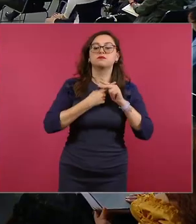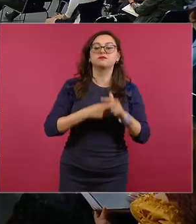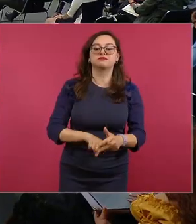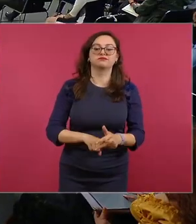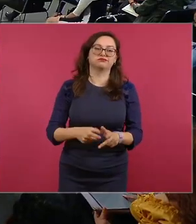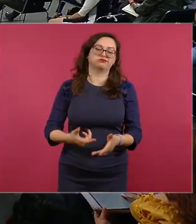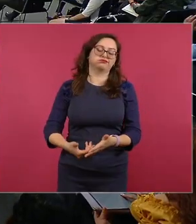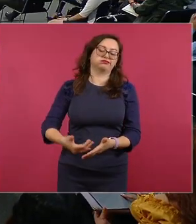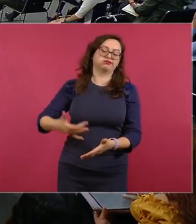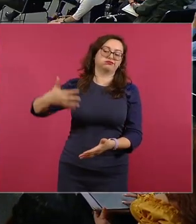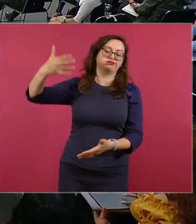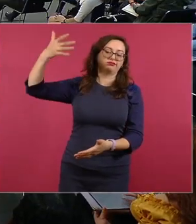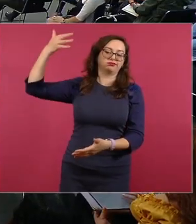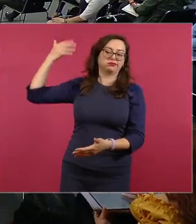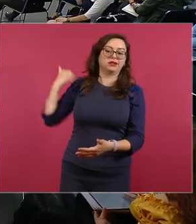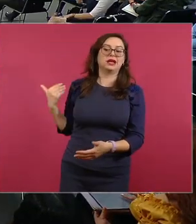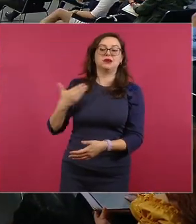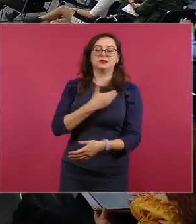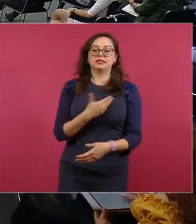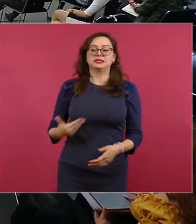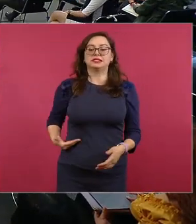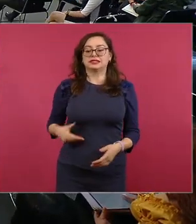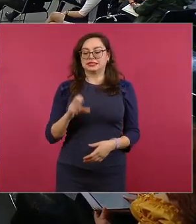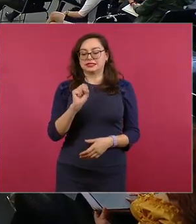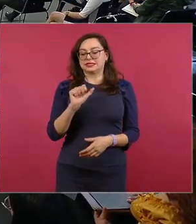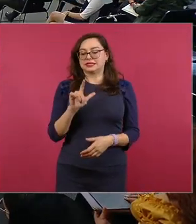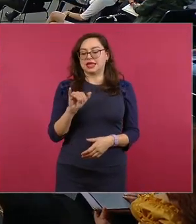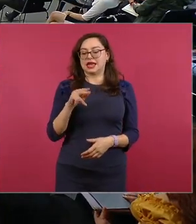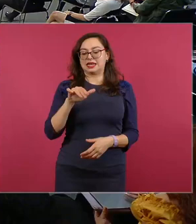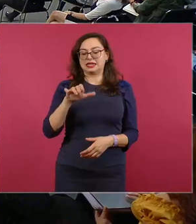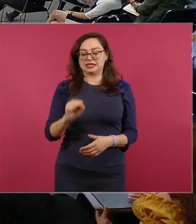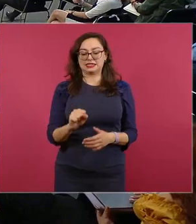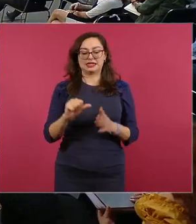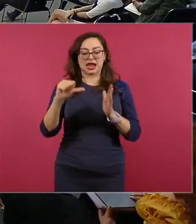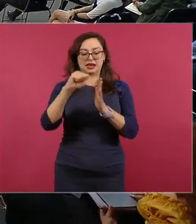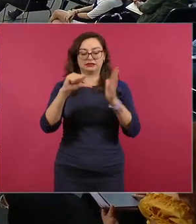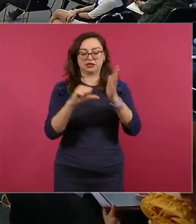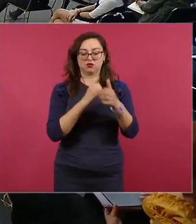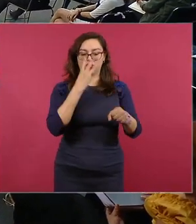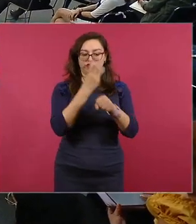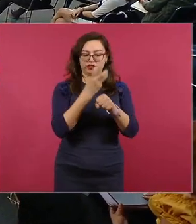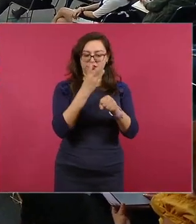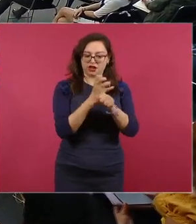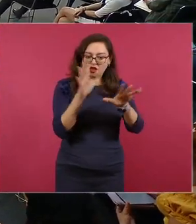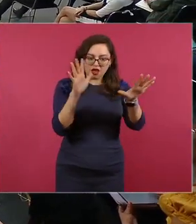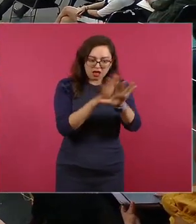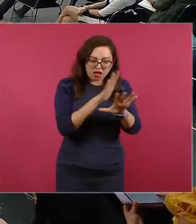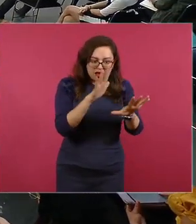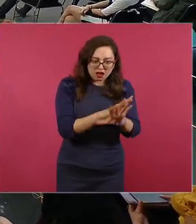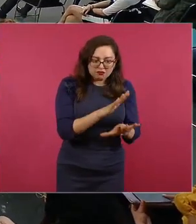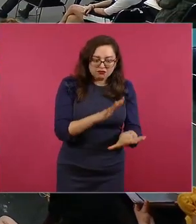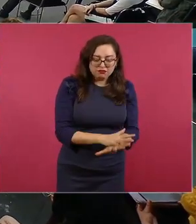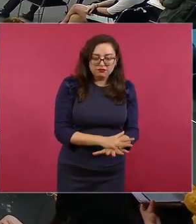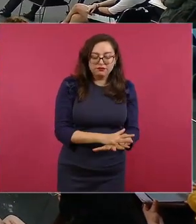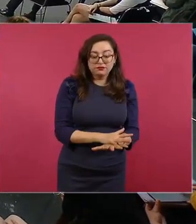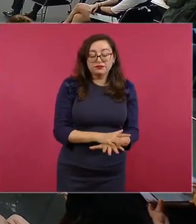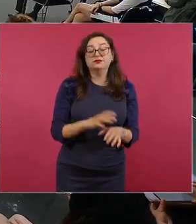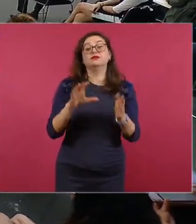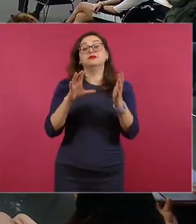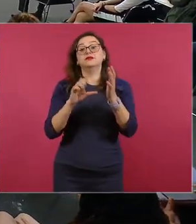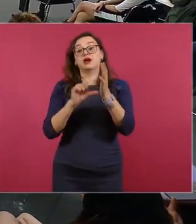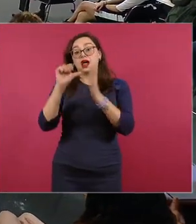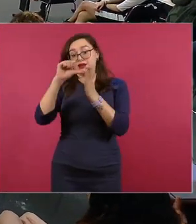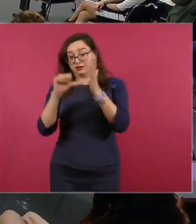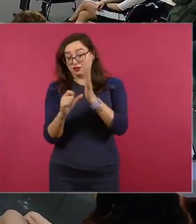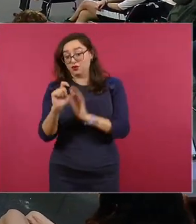desde Salinas, así como reformó el artículo 27 para poner las tierras ejidales al